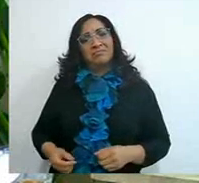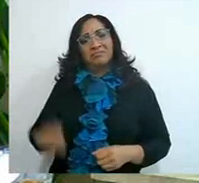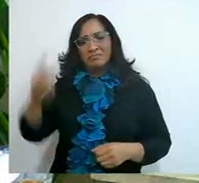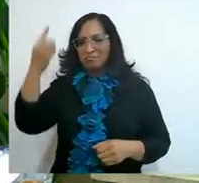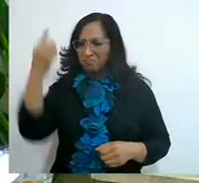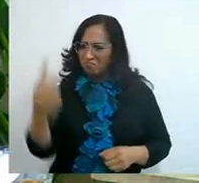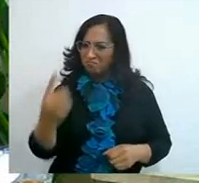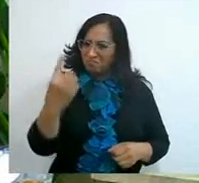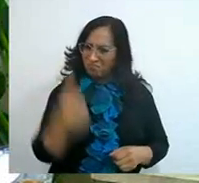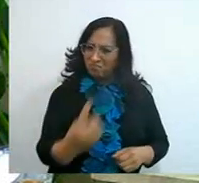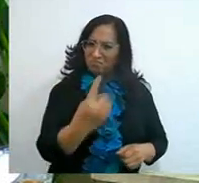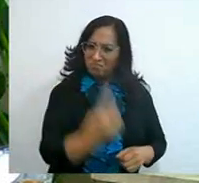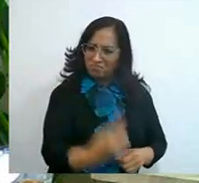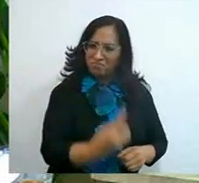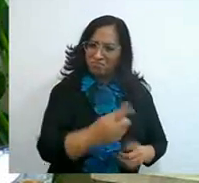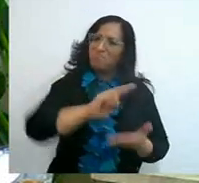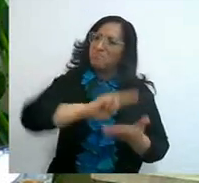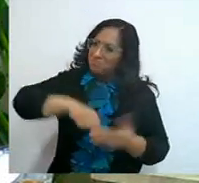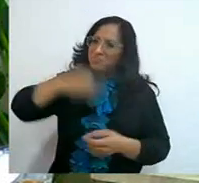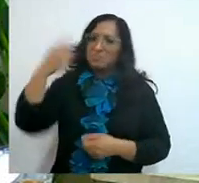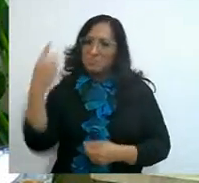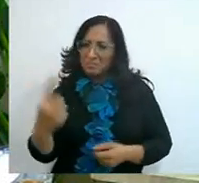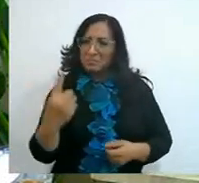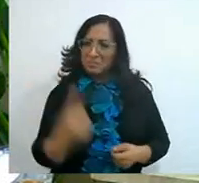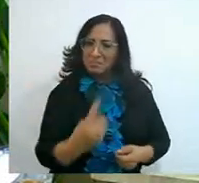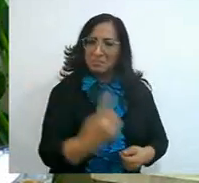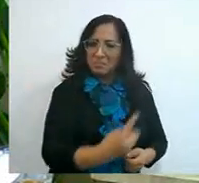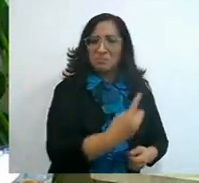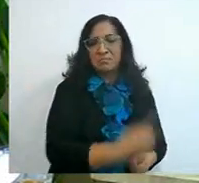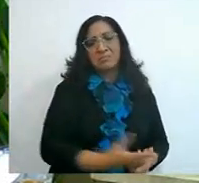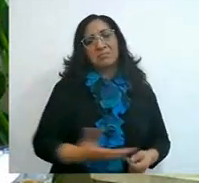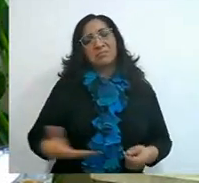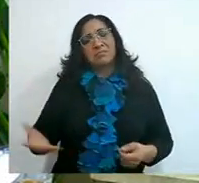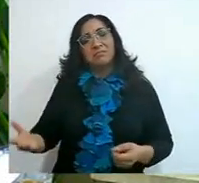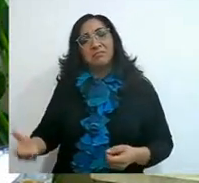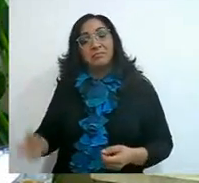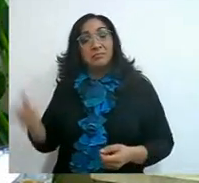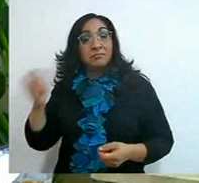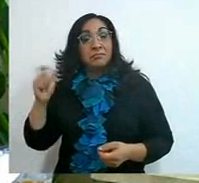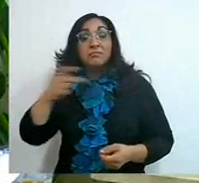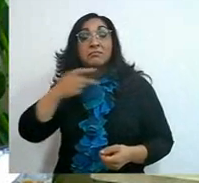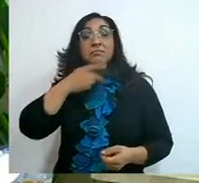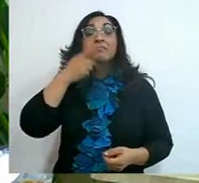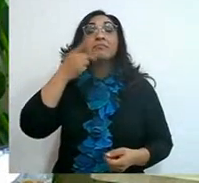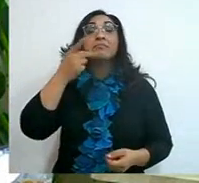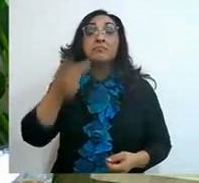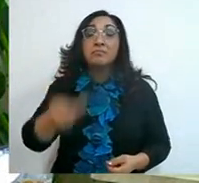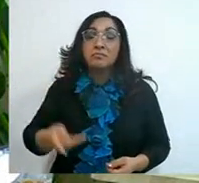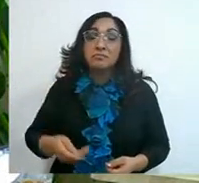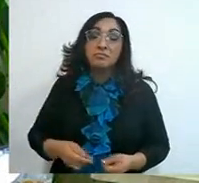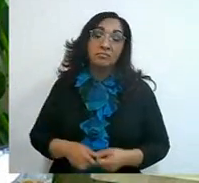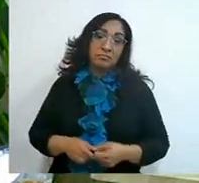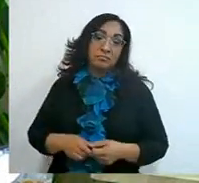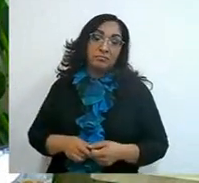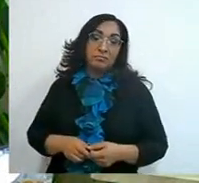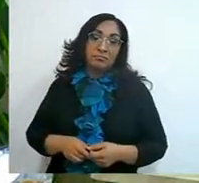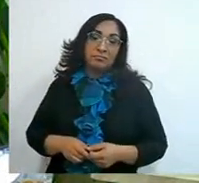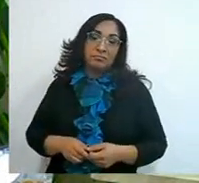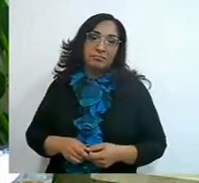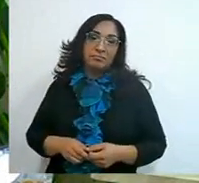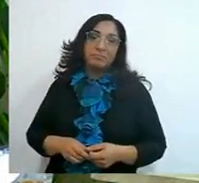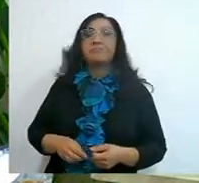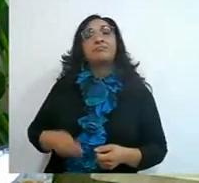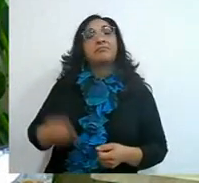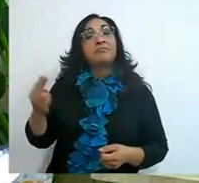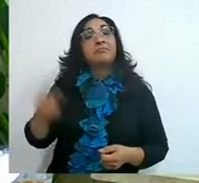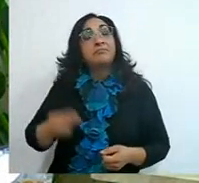Generación tras generación, generación tras generación. Cuando hablamos de apellidos ilustres, pues nos toca un Kennedy.